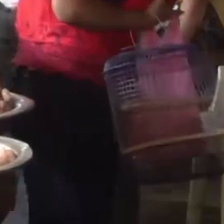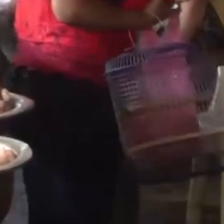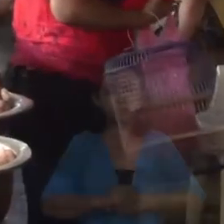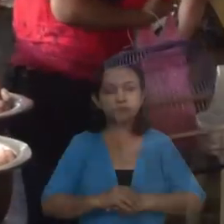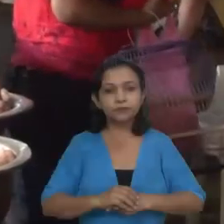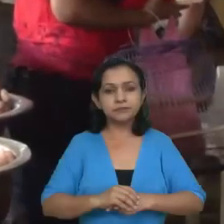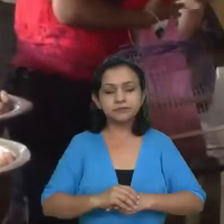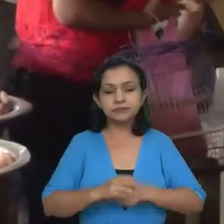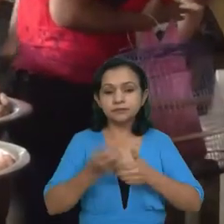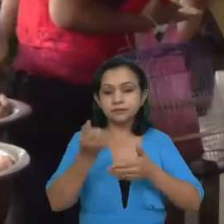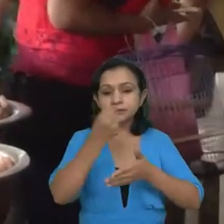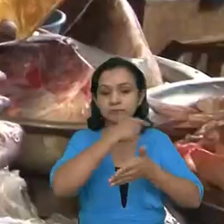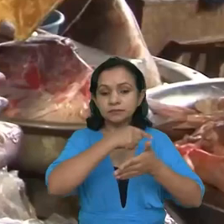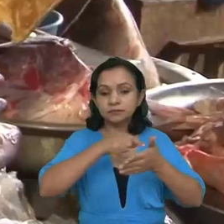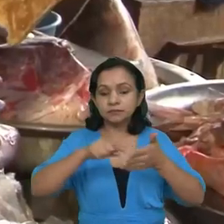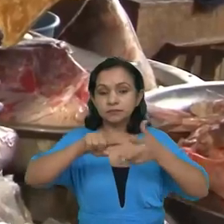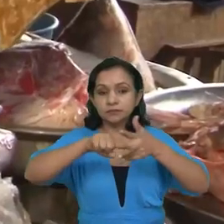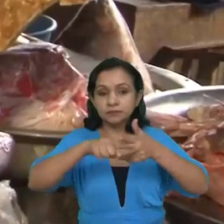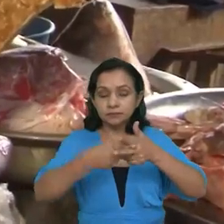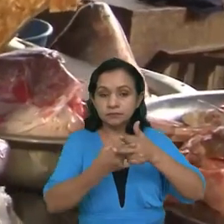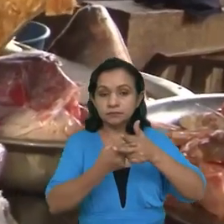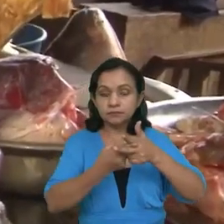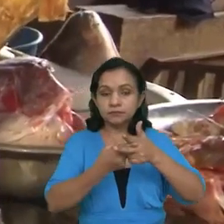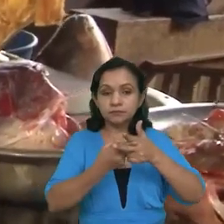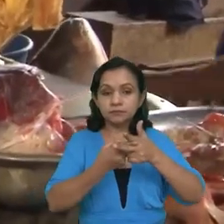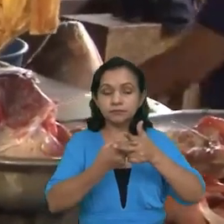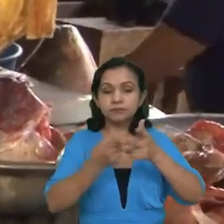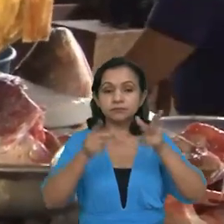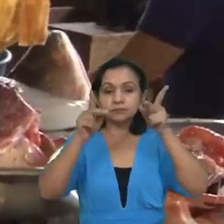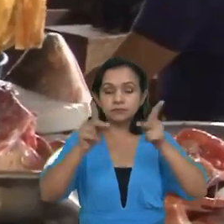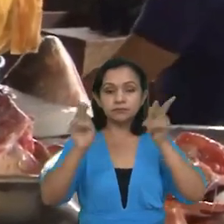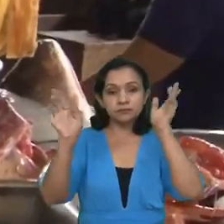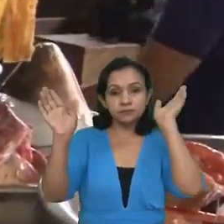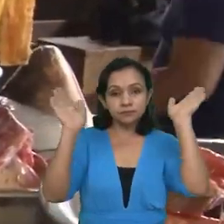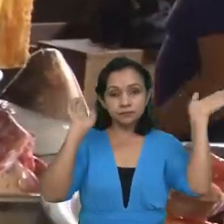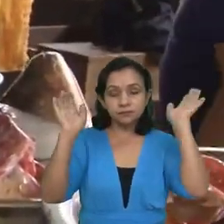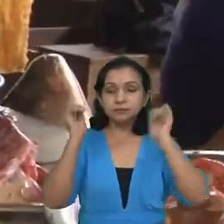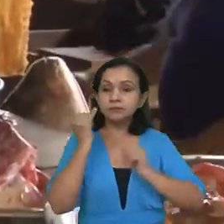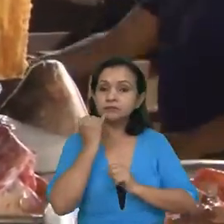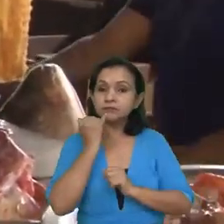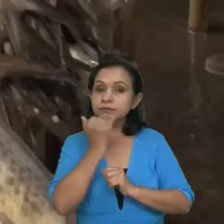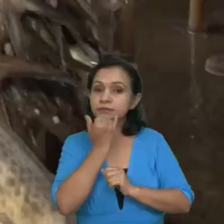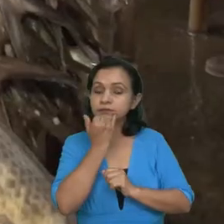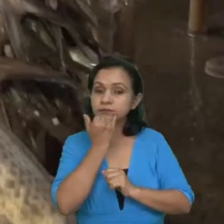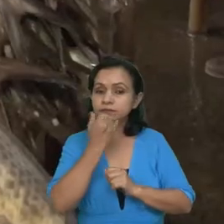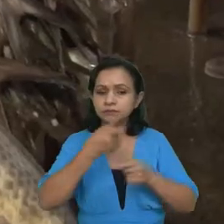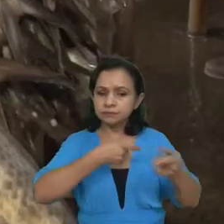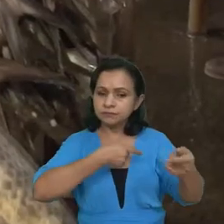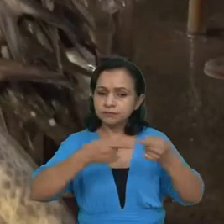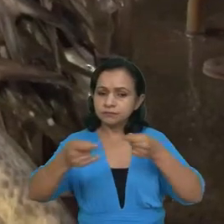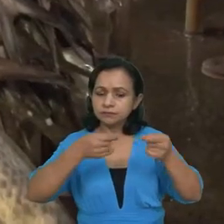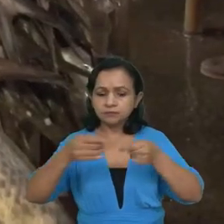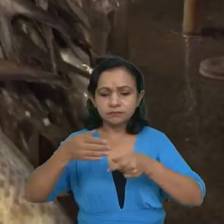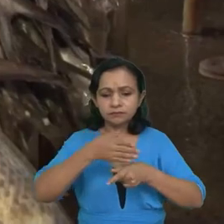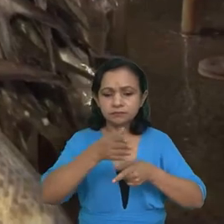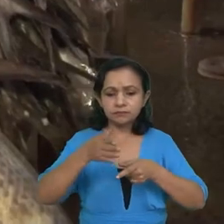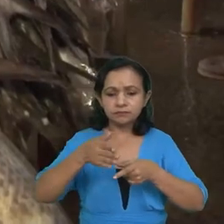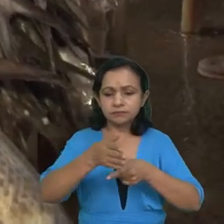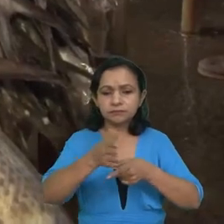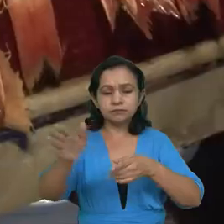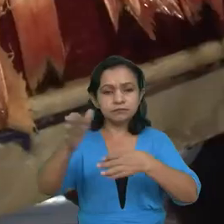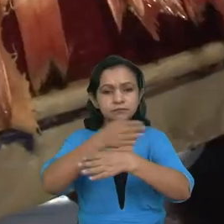a pocas semanas de la semana mayor comerciantes del mercado israel lewites ofrecen una gran variedad de pescados